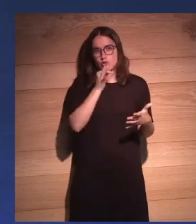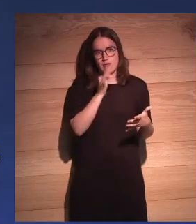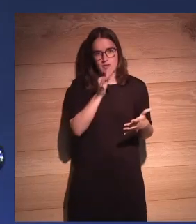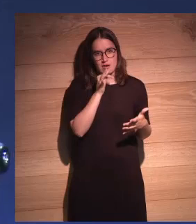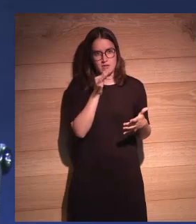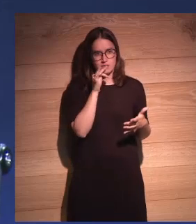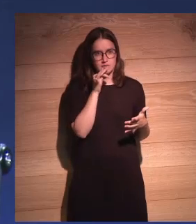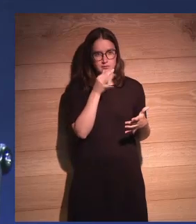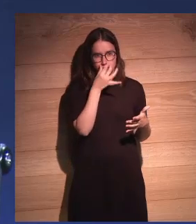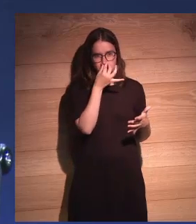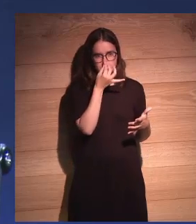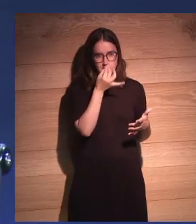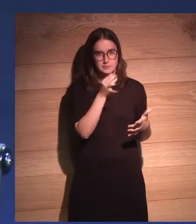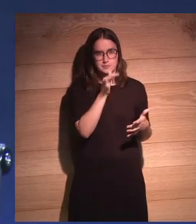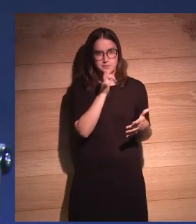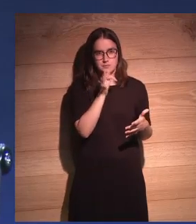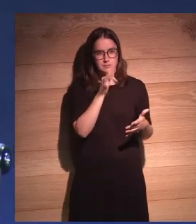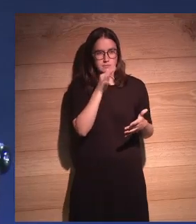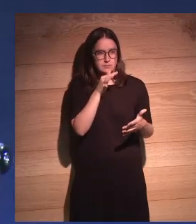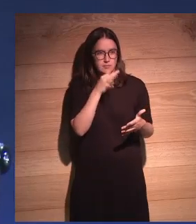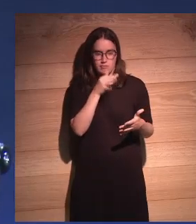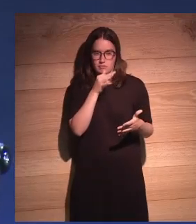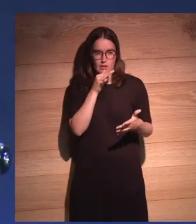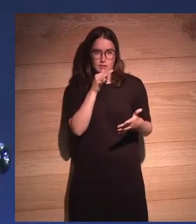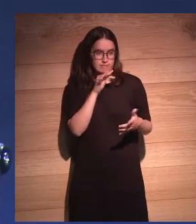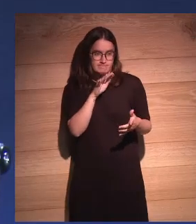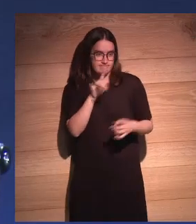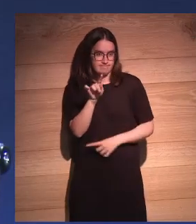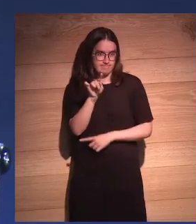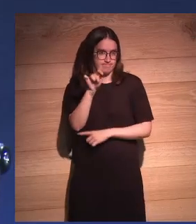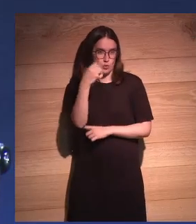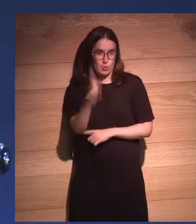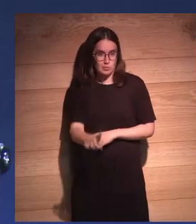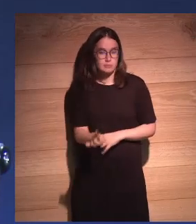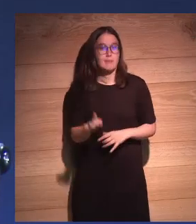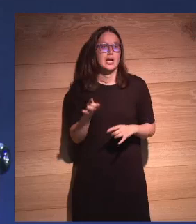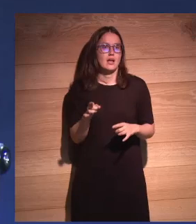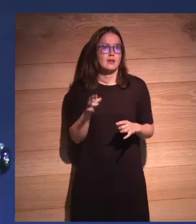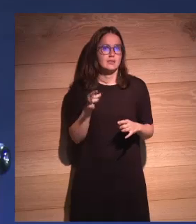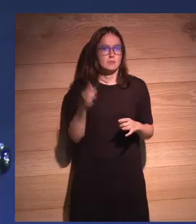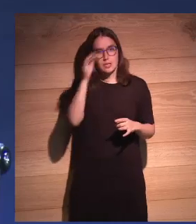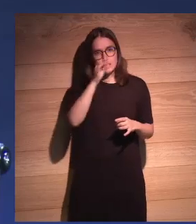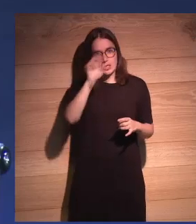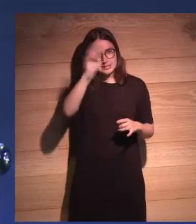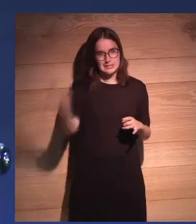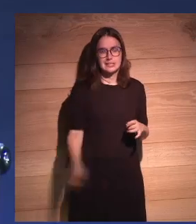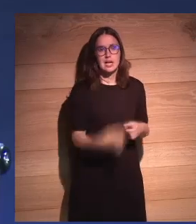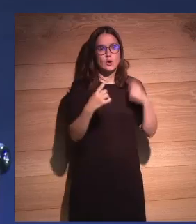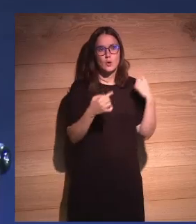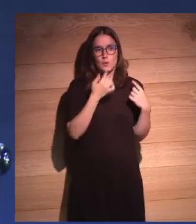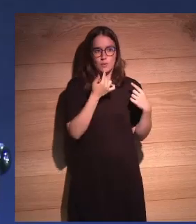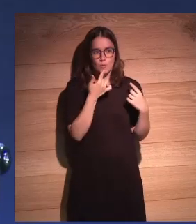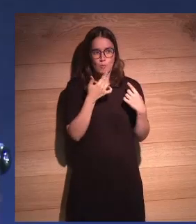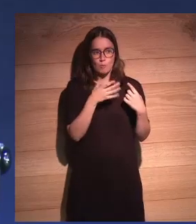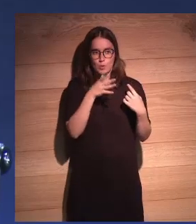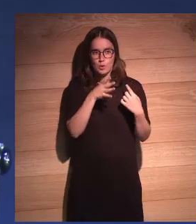todavía no hemos sido capaces o no han sido capaces de alcanzar, pero evidentemente ahí es donde hay distintas teorías. Algunos dicen que dado